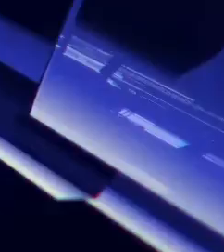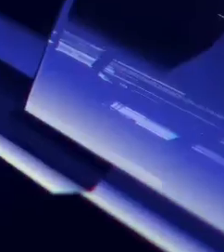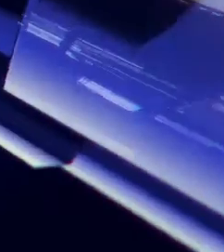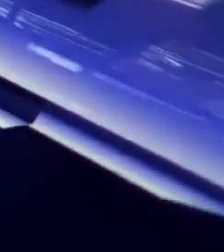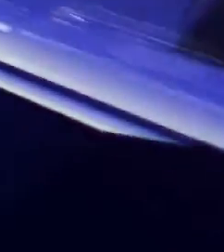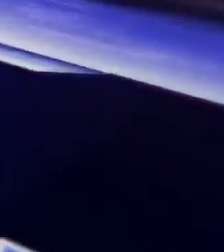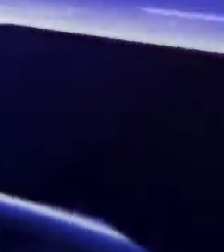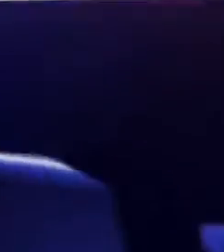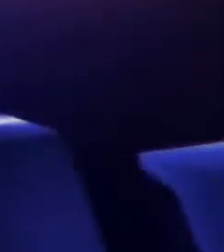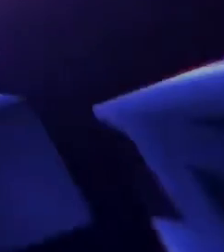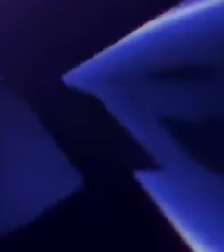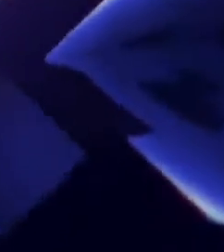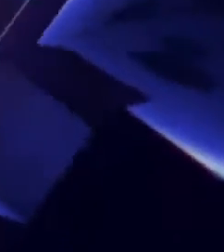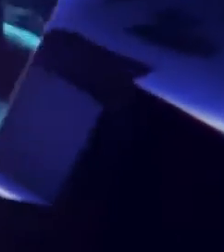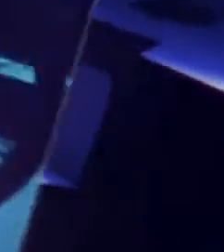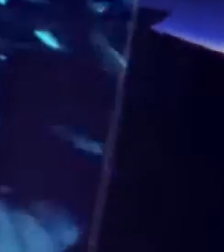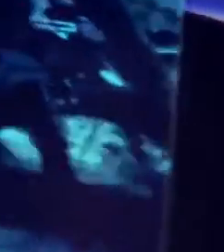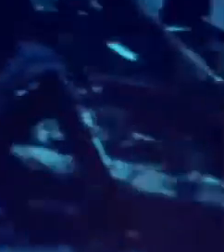Puesto.